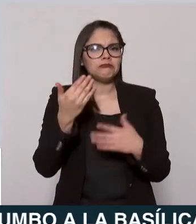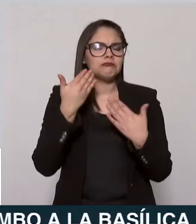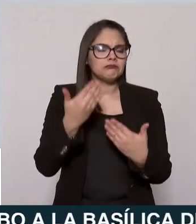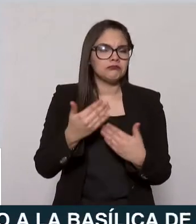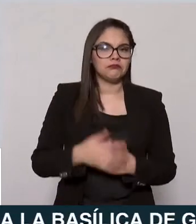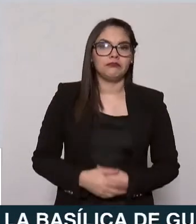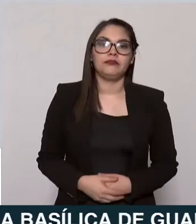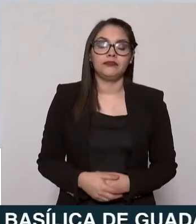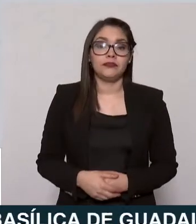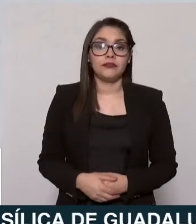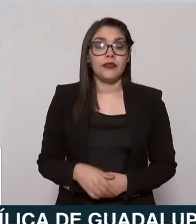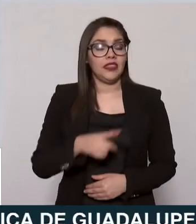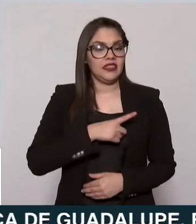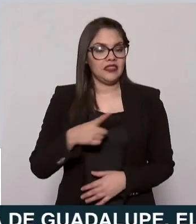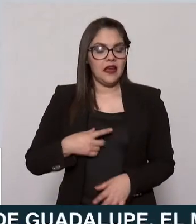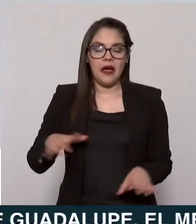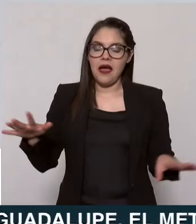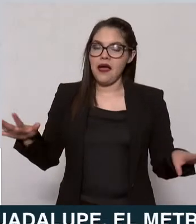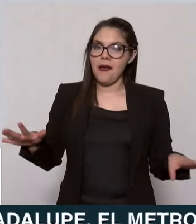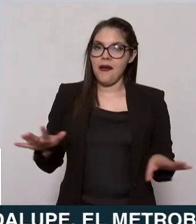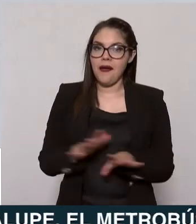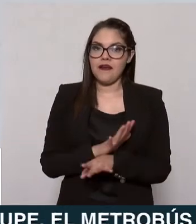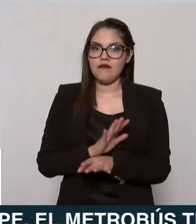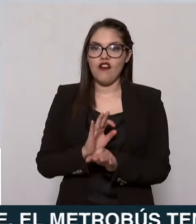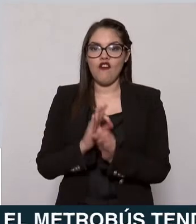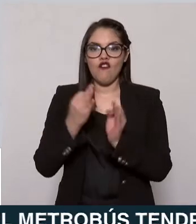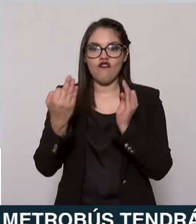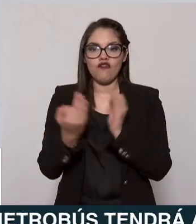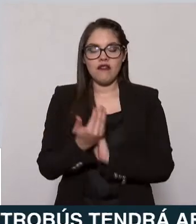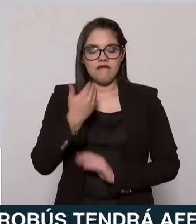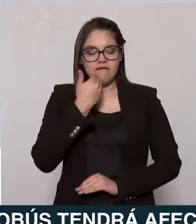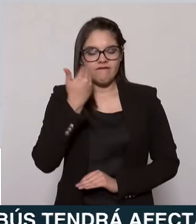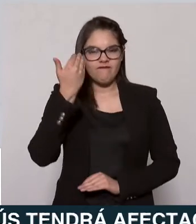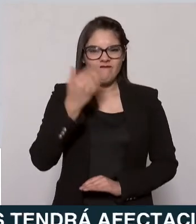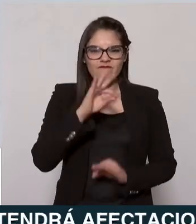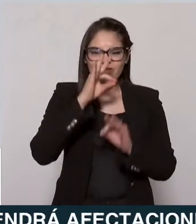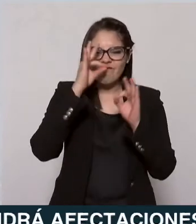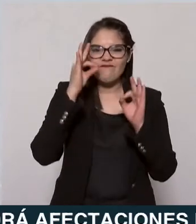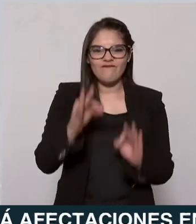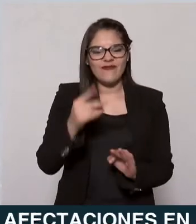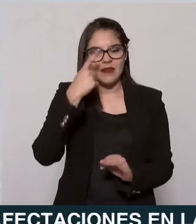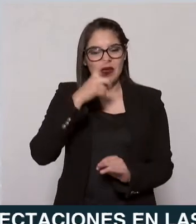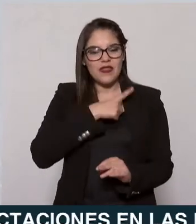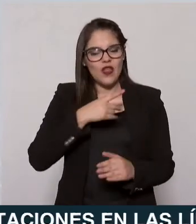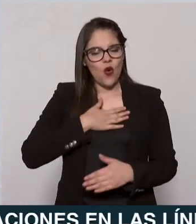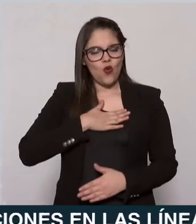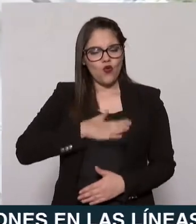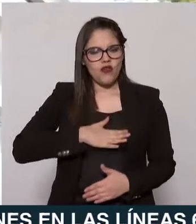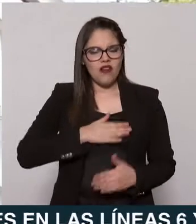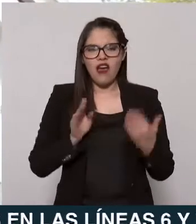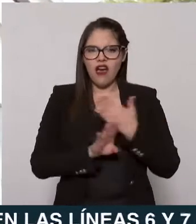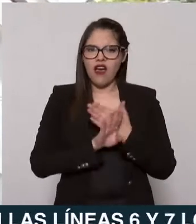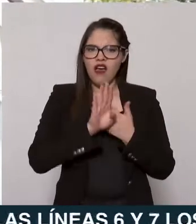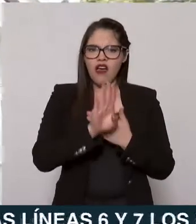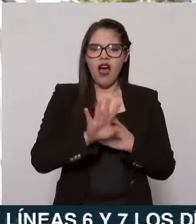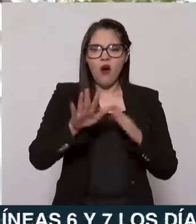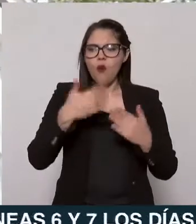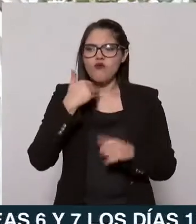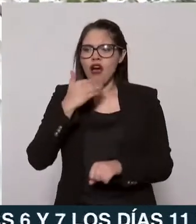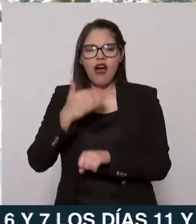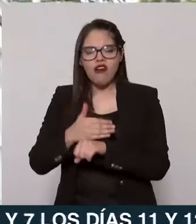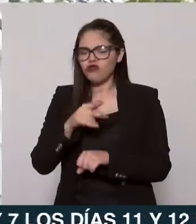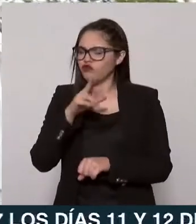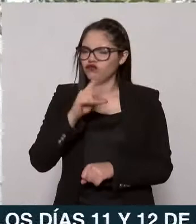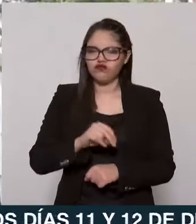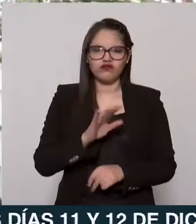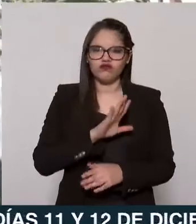atribuciones. Debe transformarse en un mecanismo eficiente para la justicia y el combate a la impunidad. Para los trabajadores de